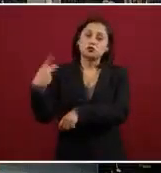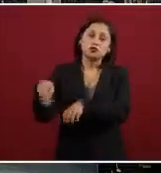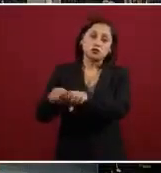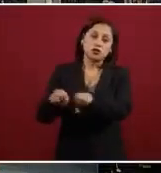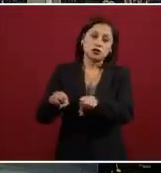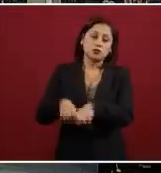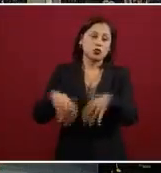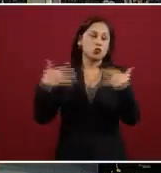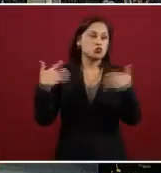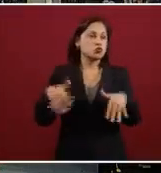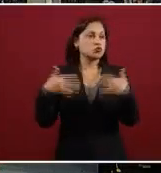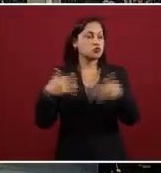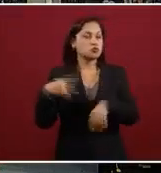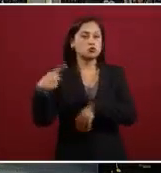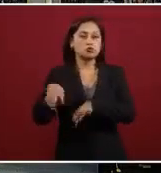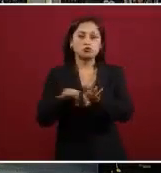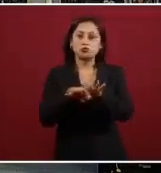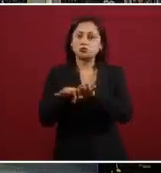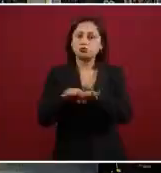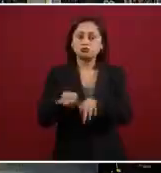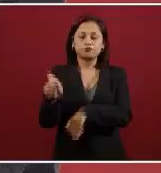Por eso